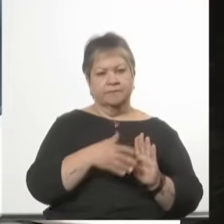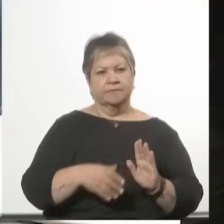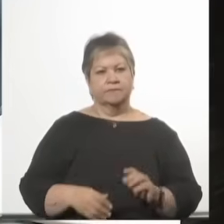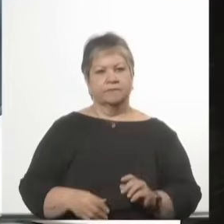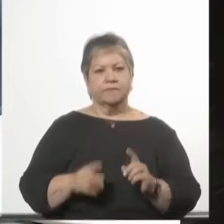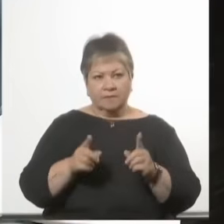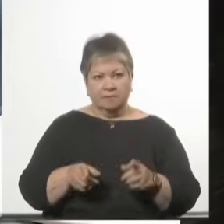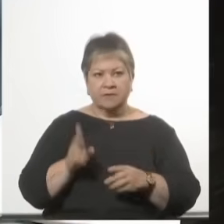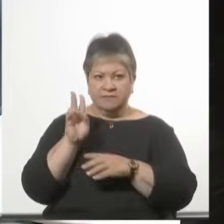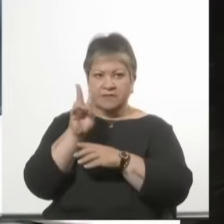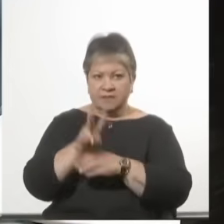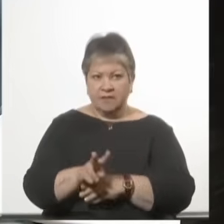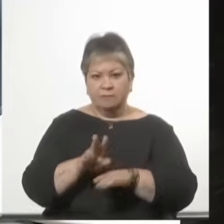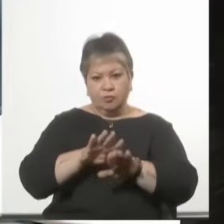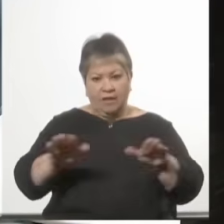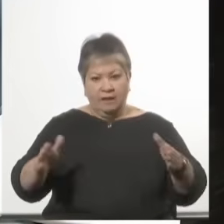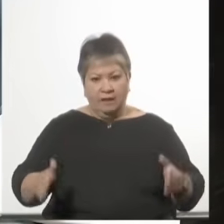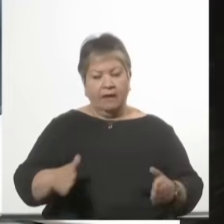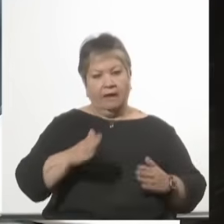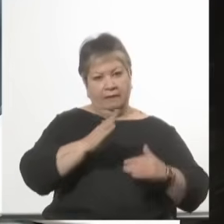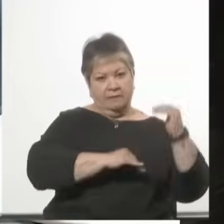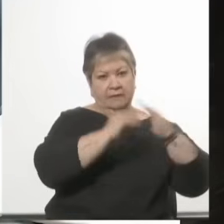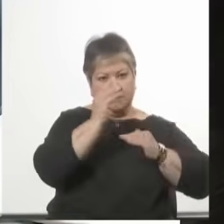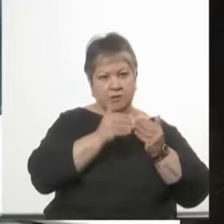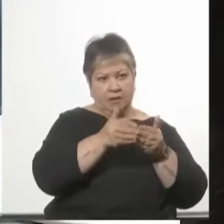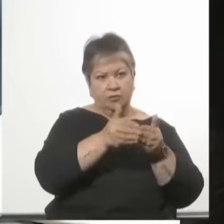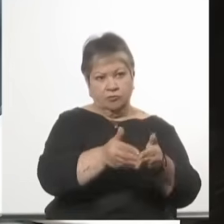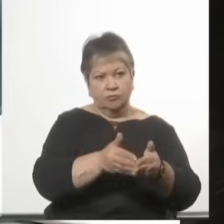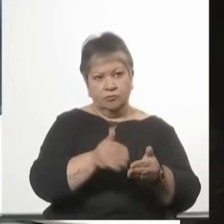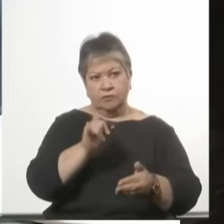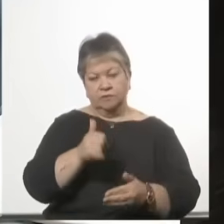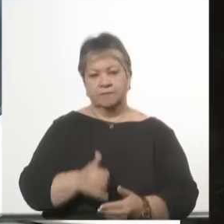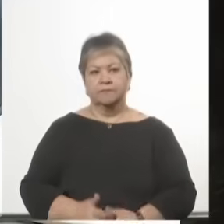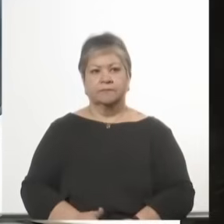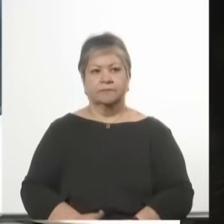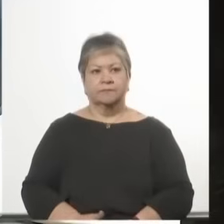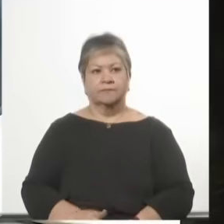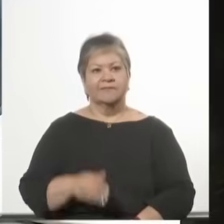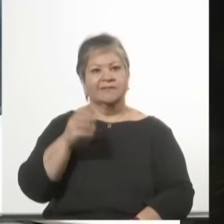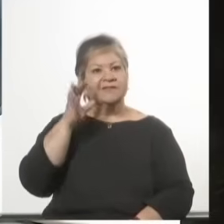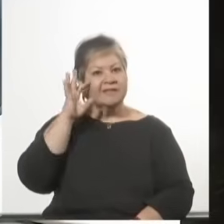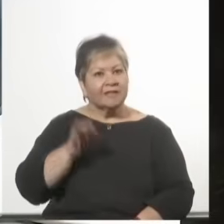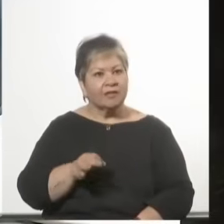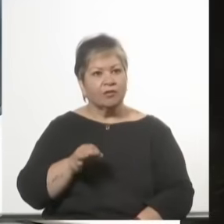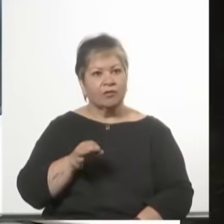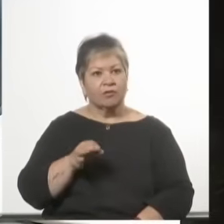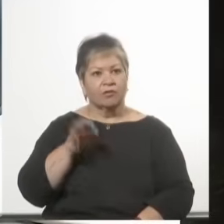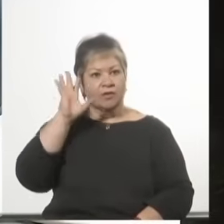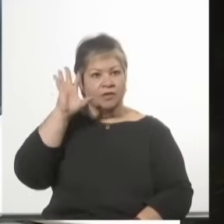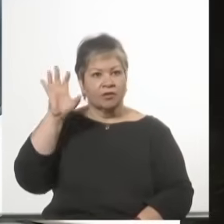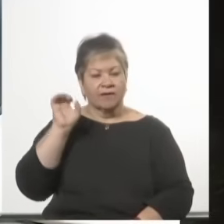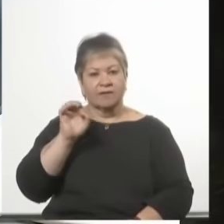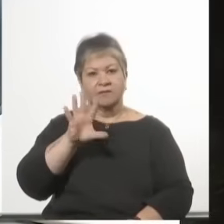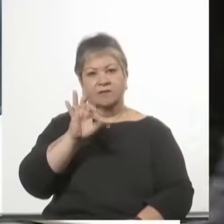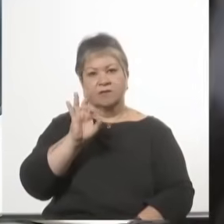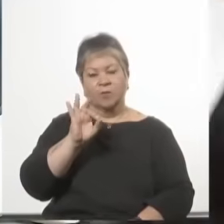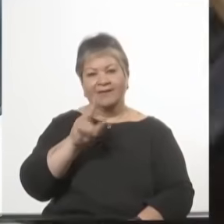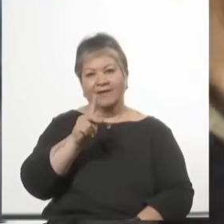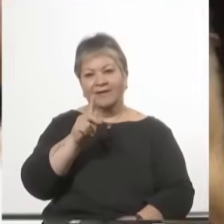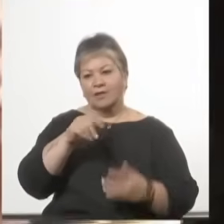Sí, también visitamos astilleros. Un astillero, miren, creo recordar que tiene 50